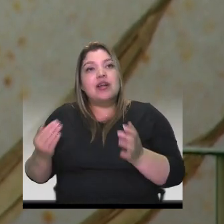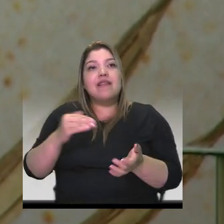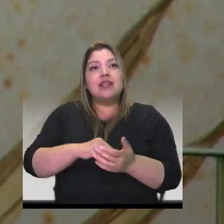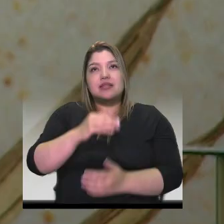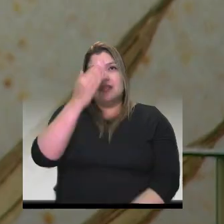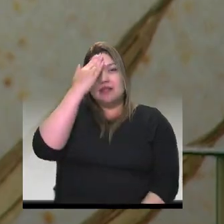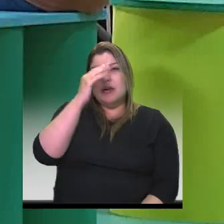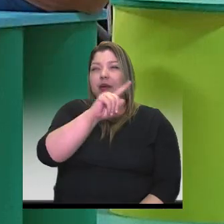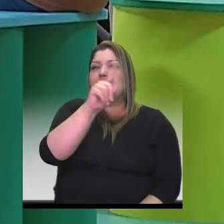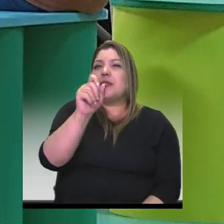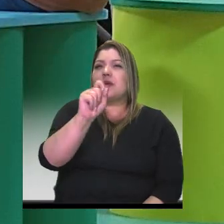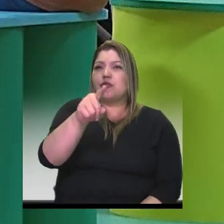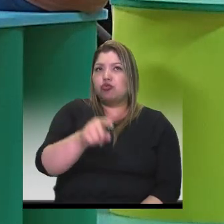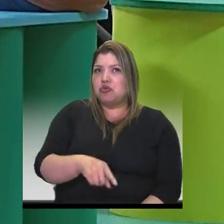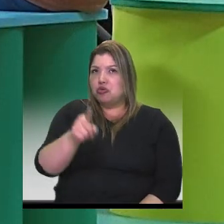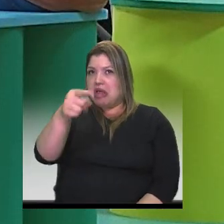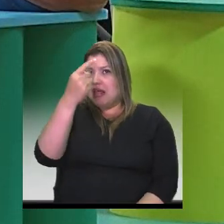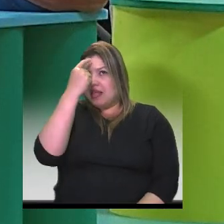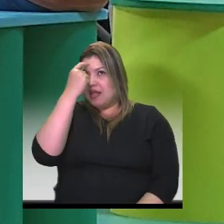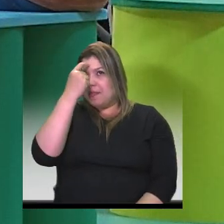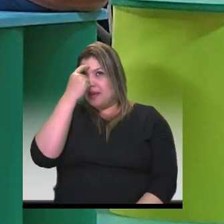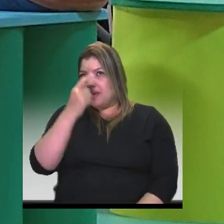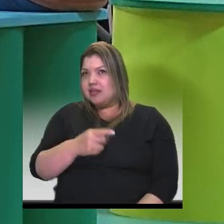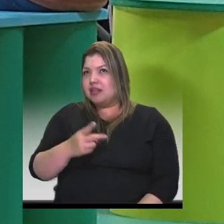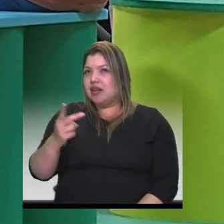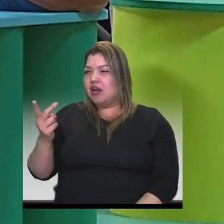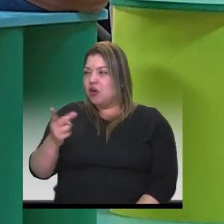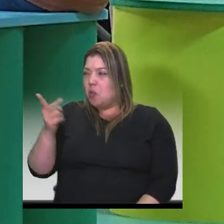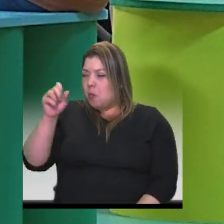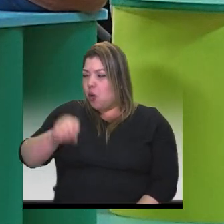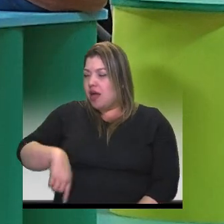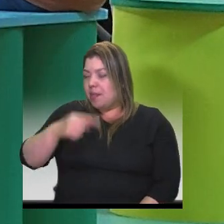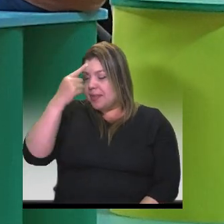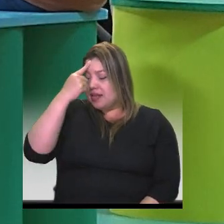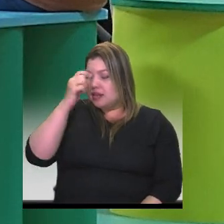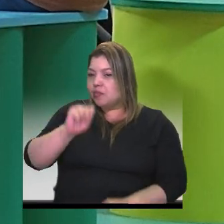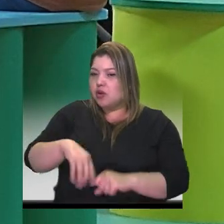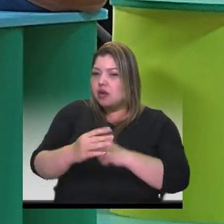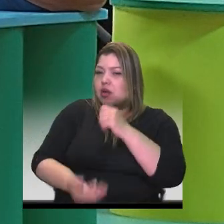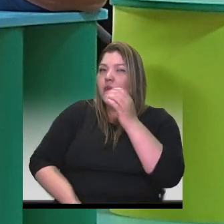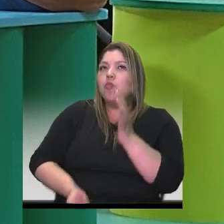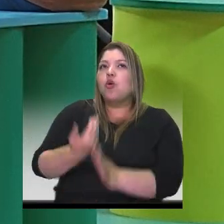que podría existir la moda regenerativa?